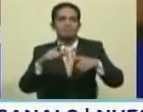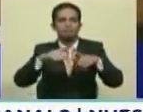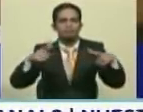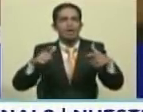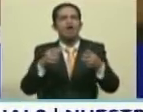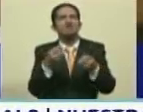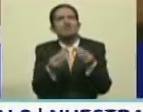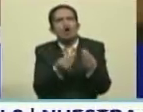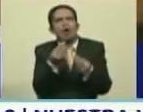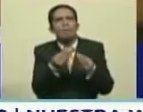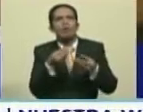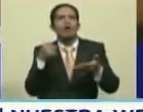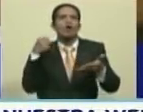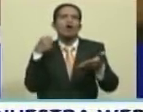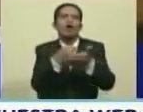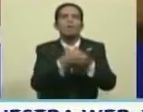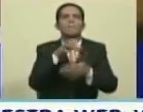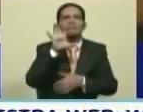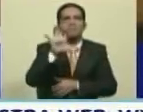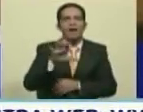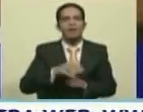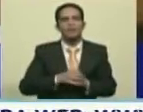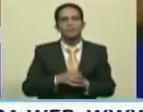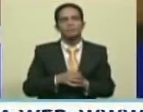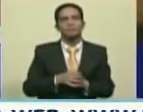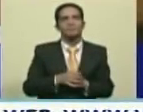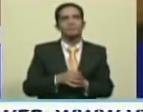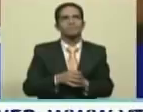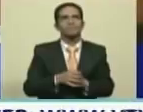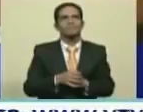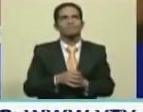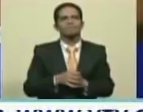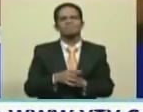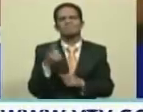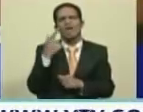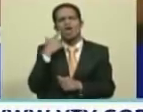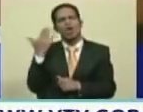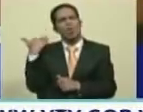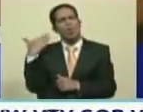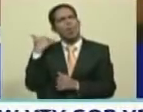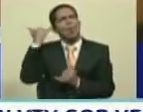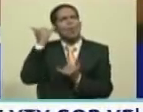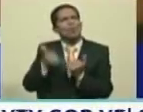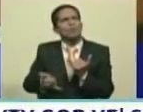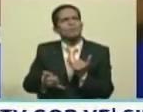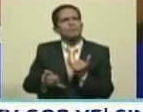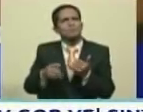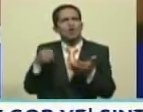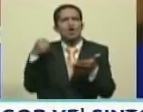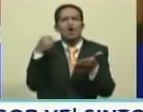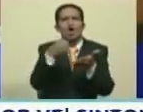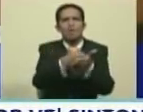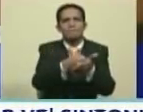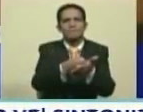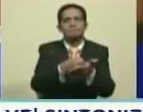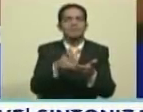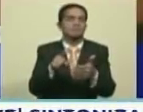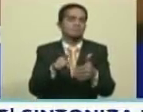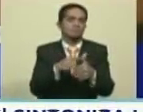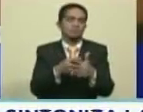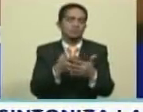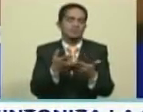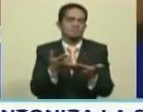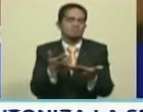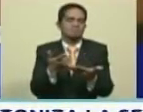Estado. Que yo sepa, es el último golpe de Estado militar, pero como ya no pueden implementar otro golpe de